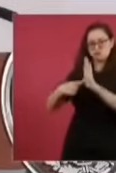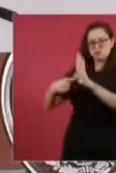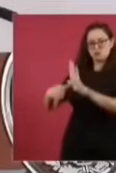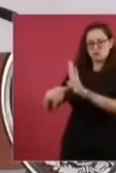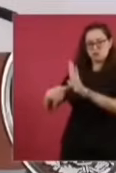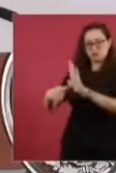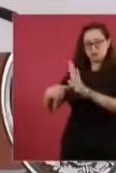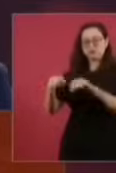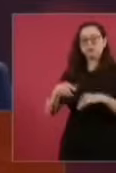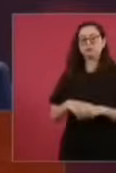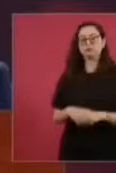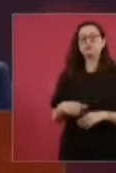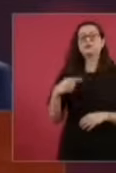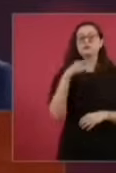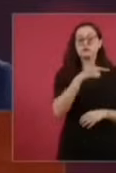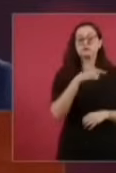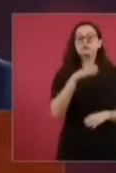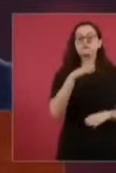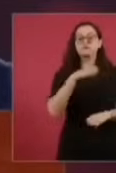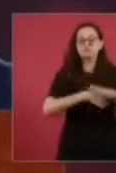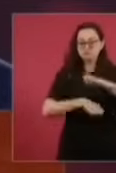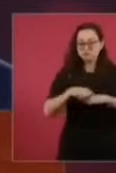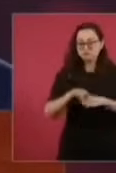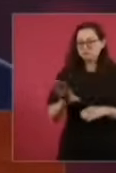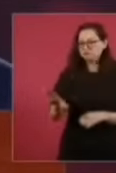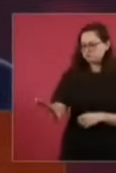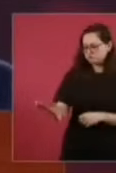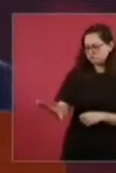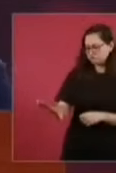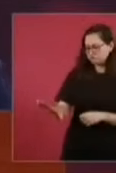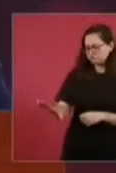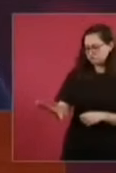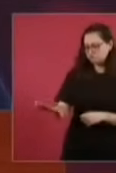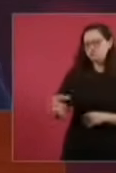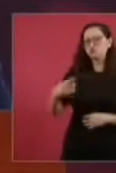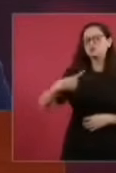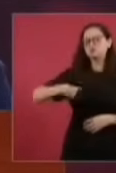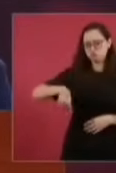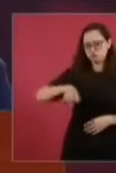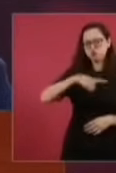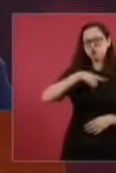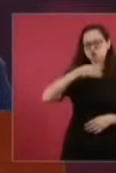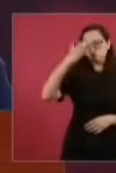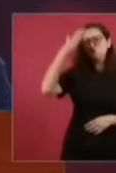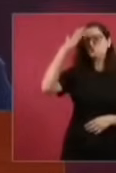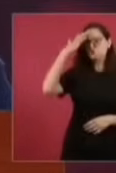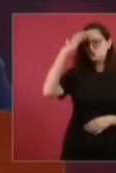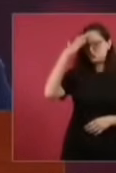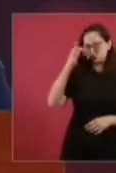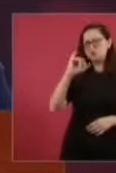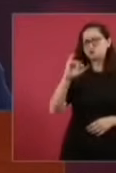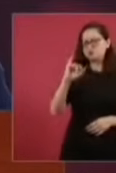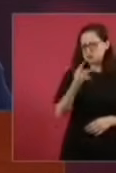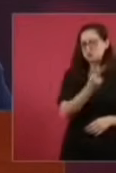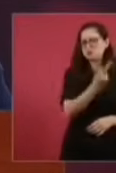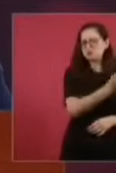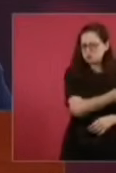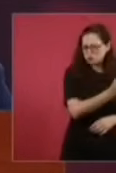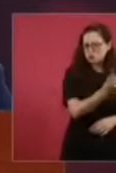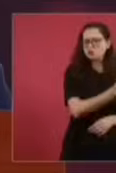la embajada comentó haber visto ya las imágenes de ambas personas mediante un